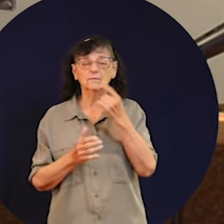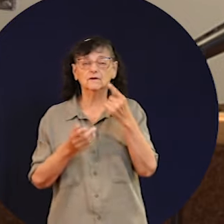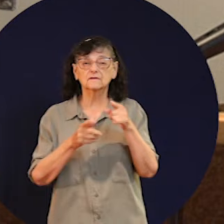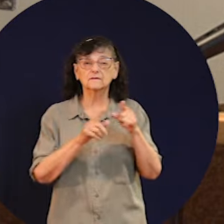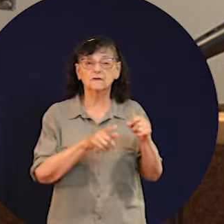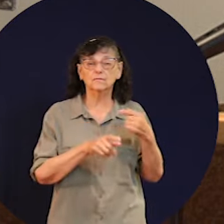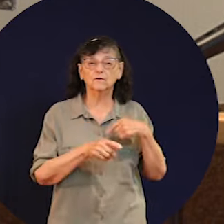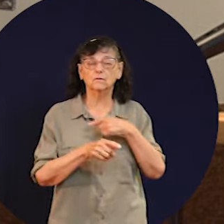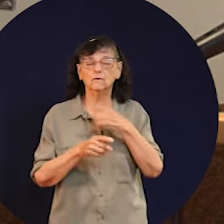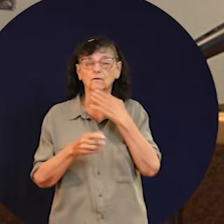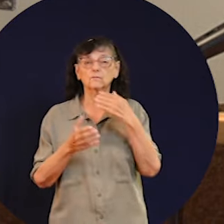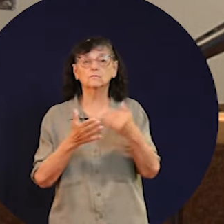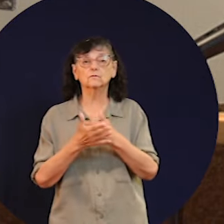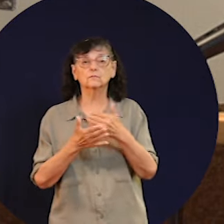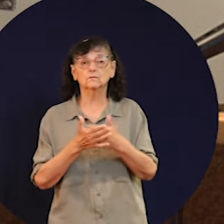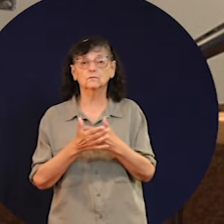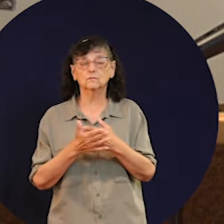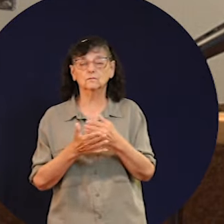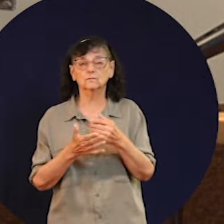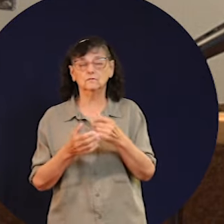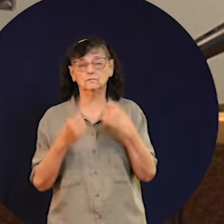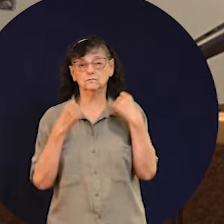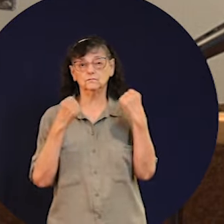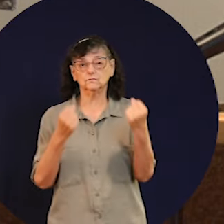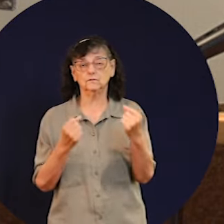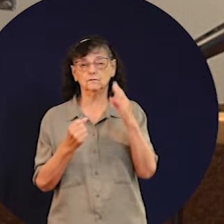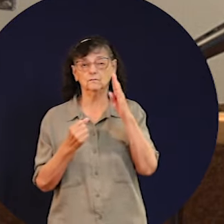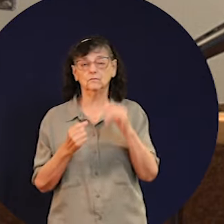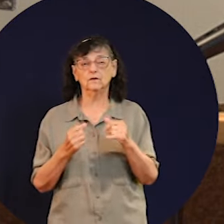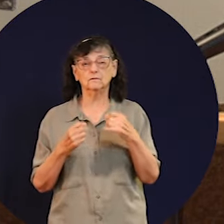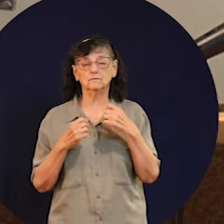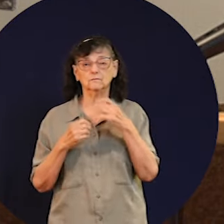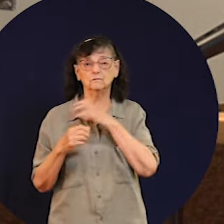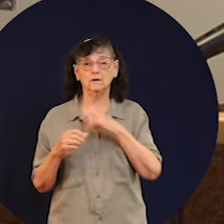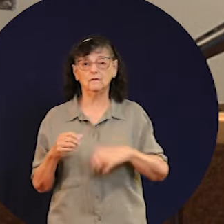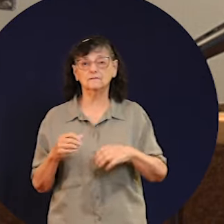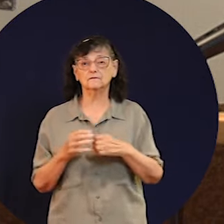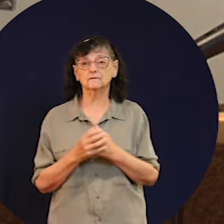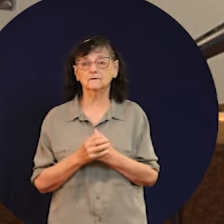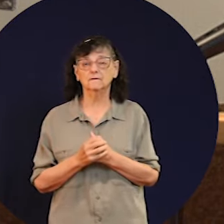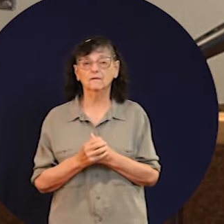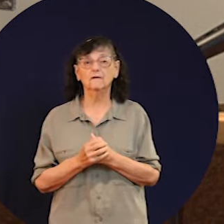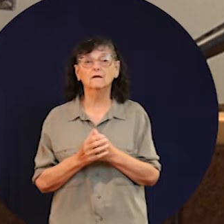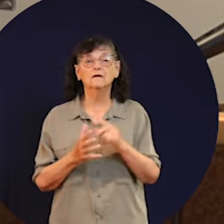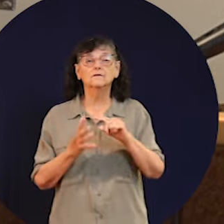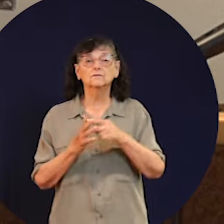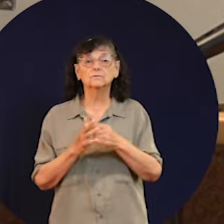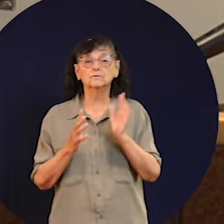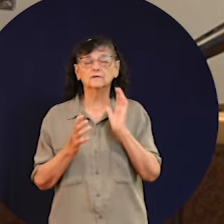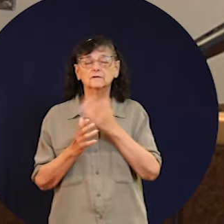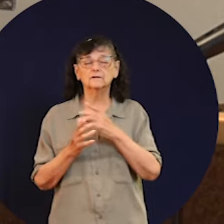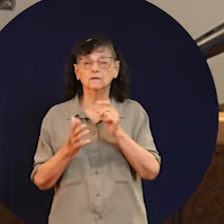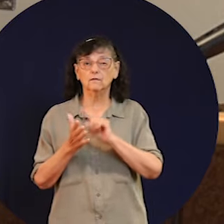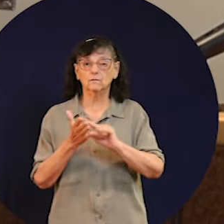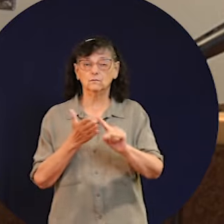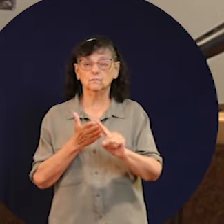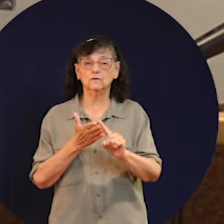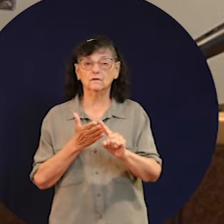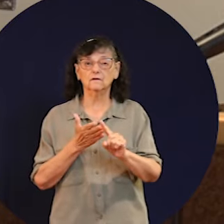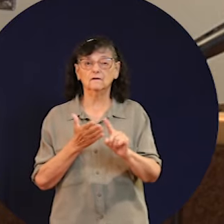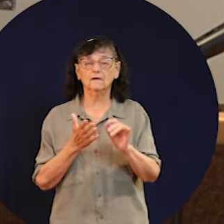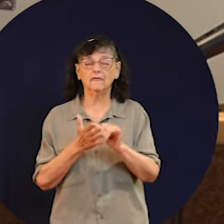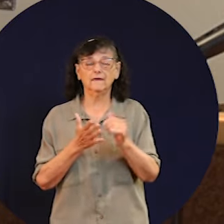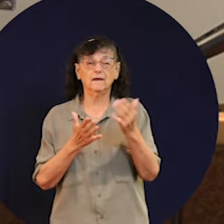entonces hemos sido renovados y fortalecidos por Cristo. Al comenzar nuestra semana,